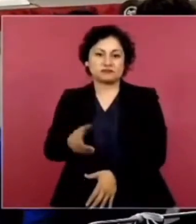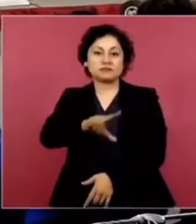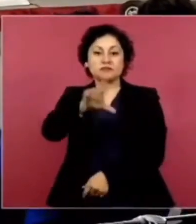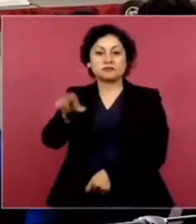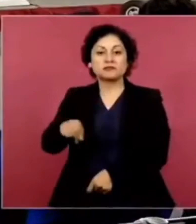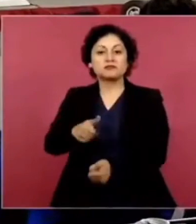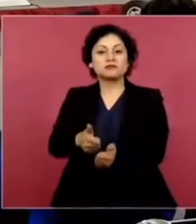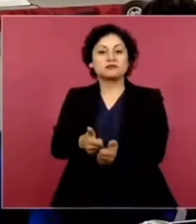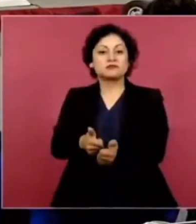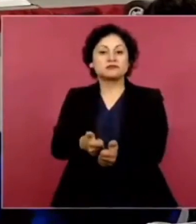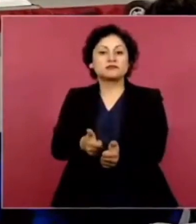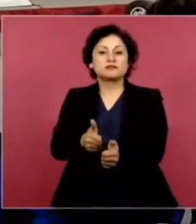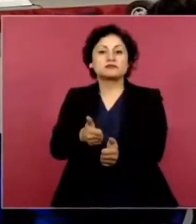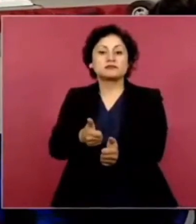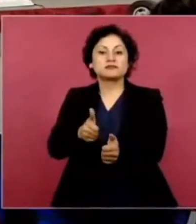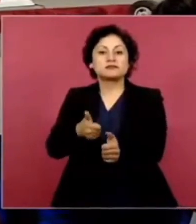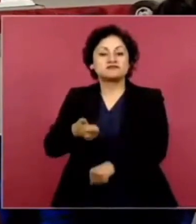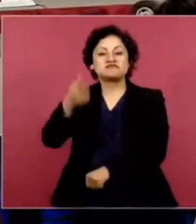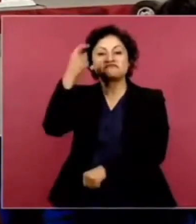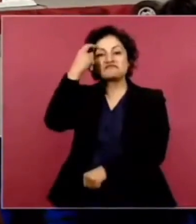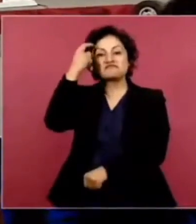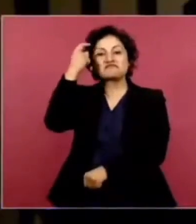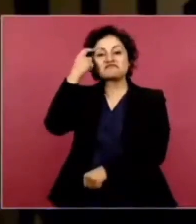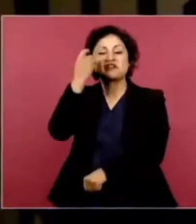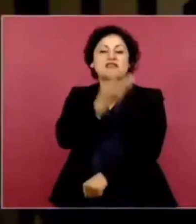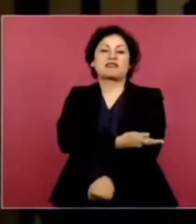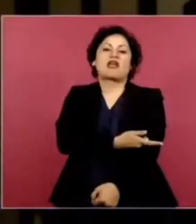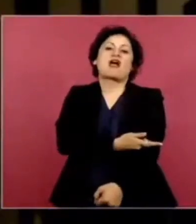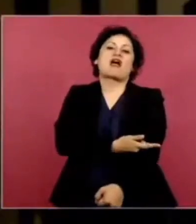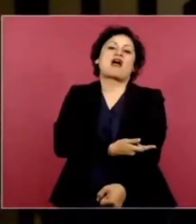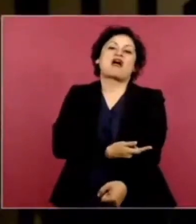neurológicos y está pidiendo su jubilación.